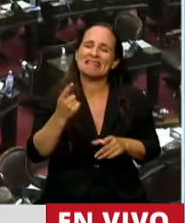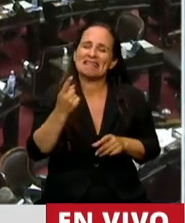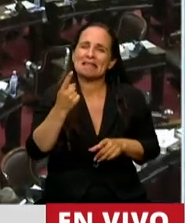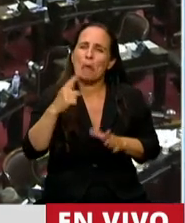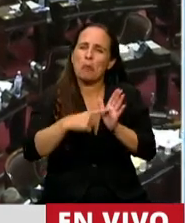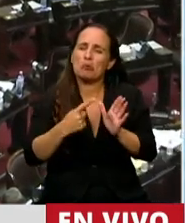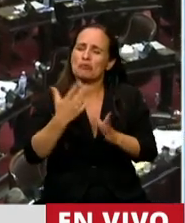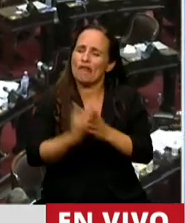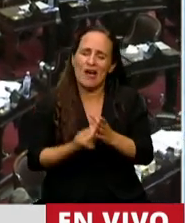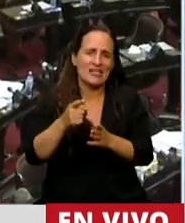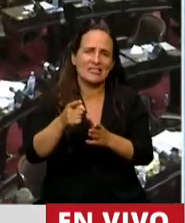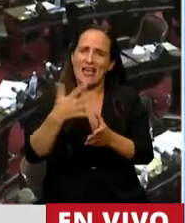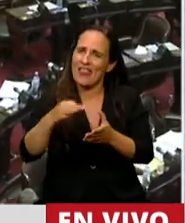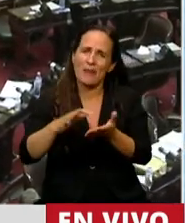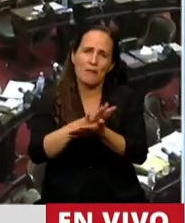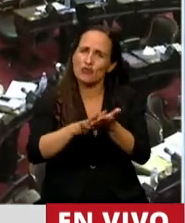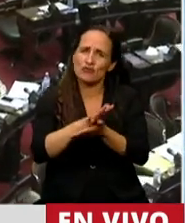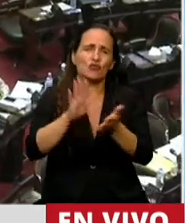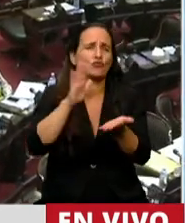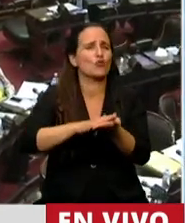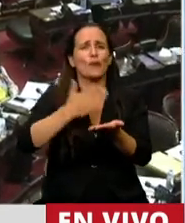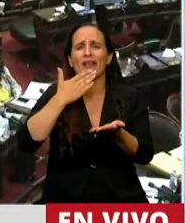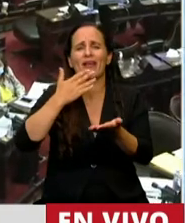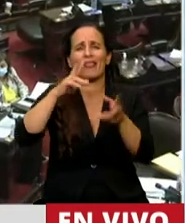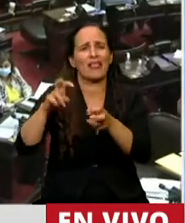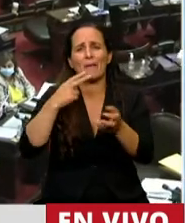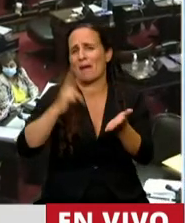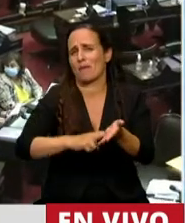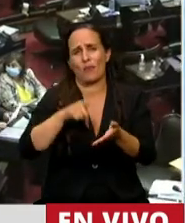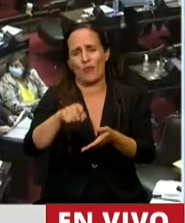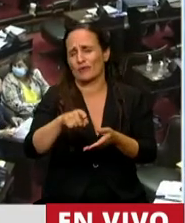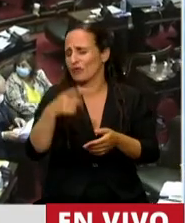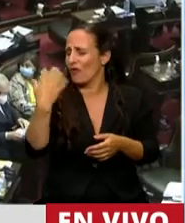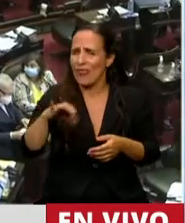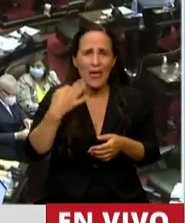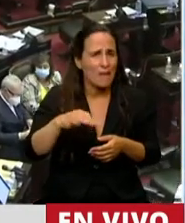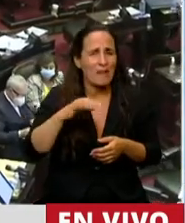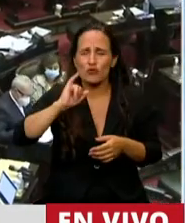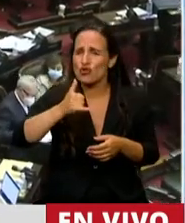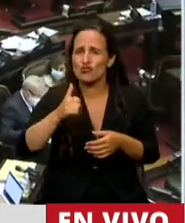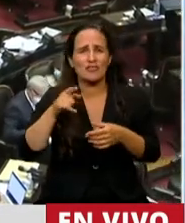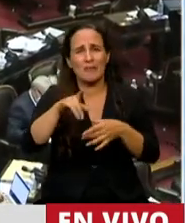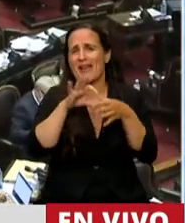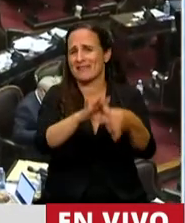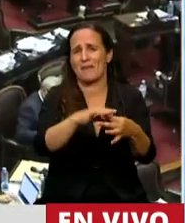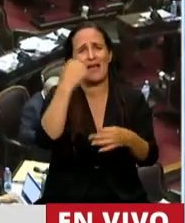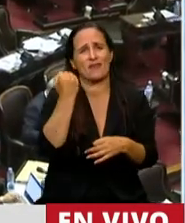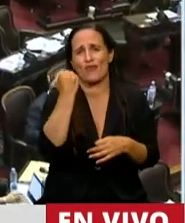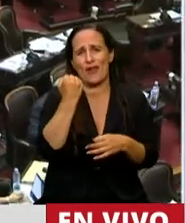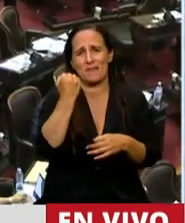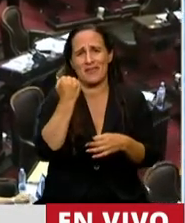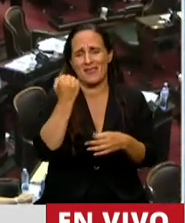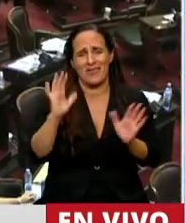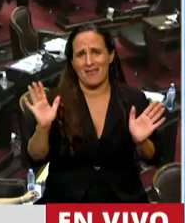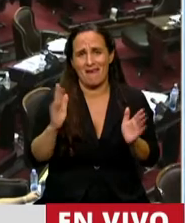para resolver la cuestión fiscal, que es una cuestión central para resolver la estabilidad macroeconómica. Y sabemos que si no hay